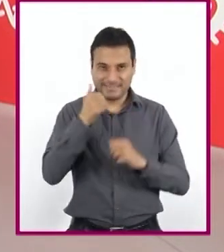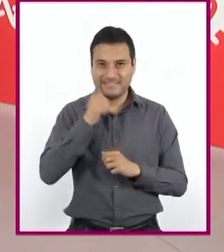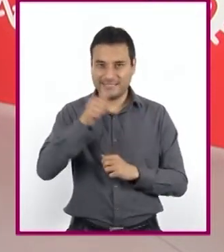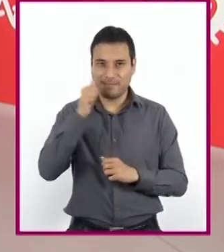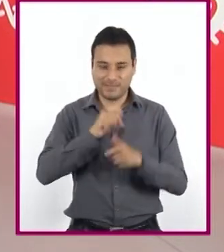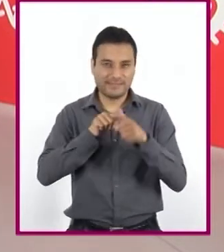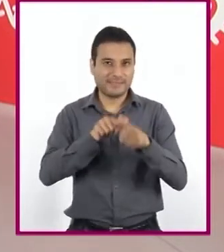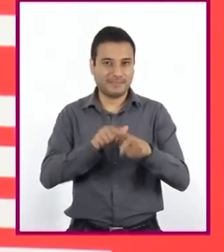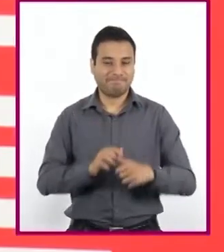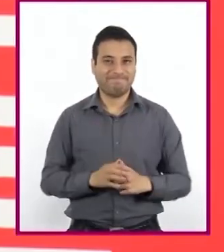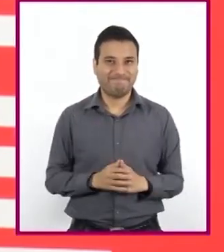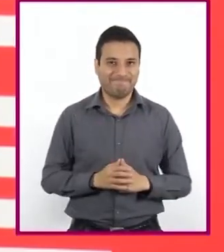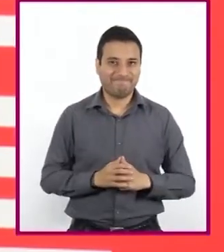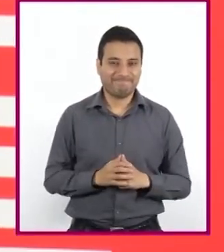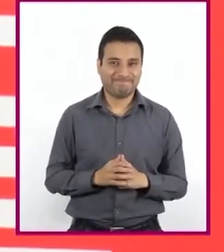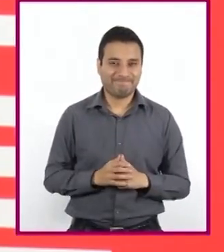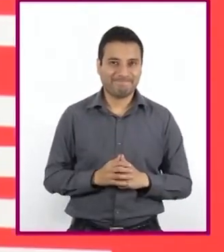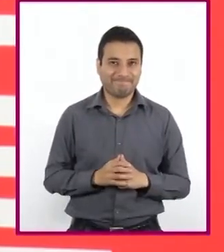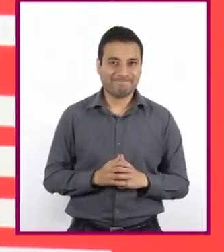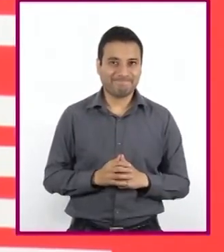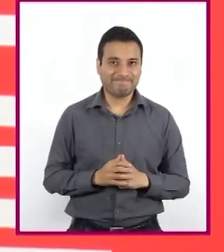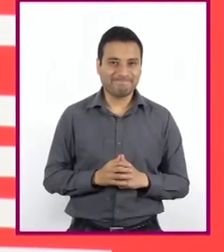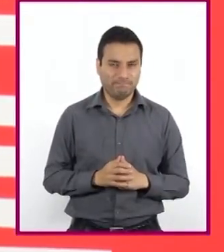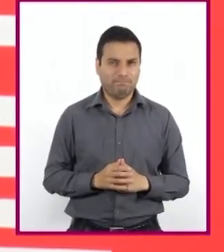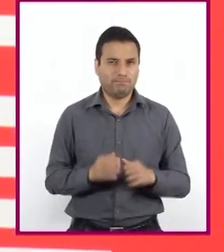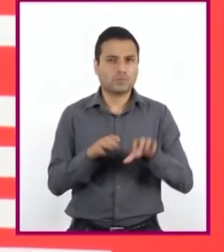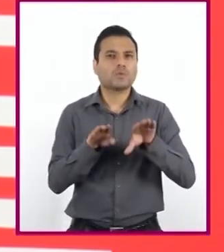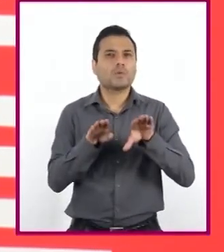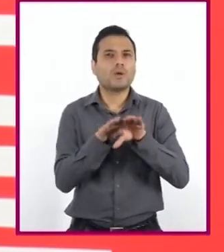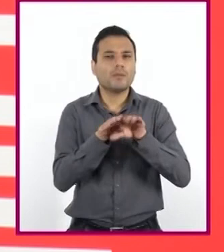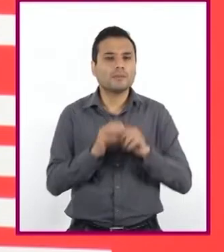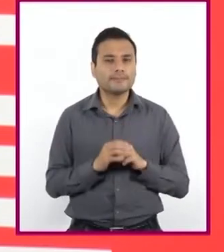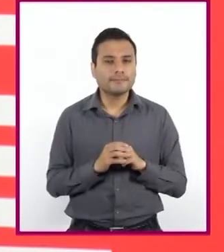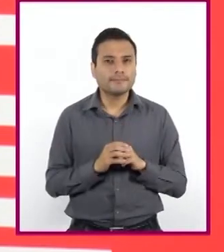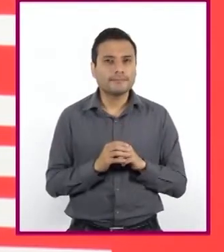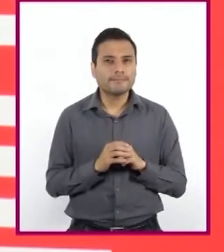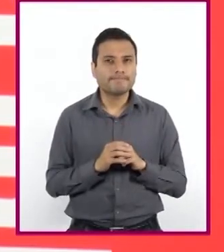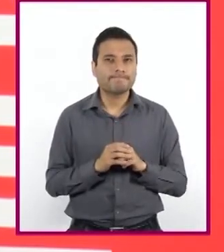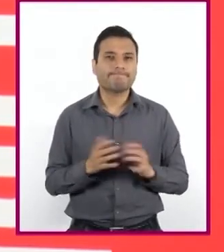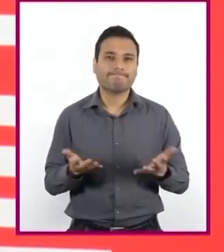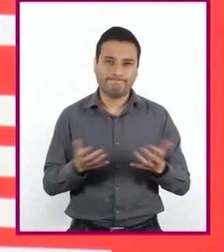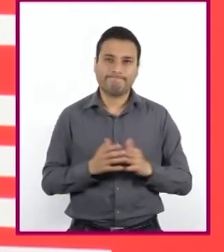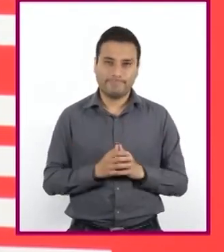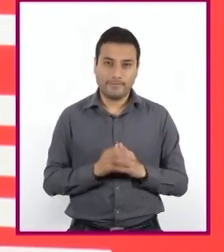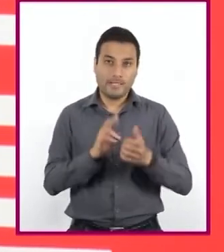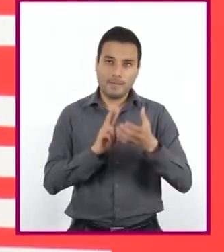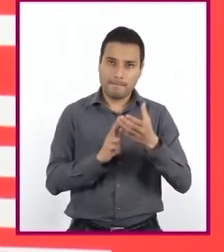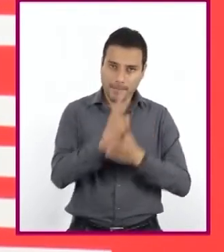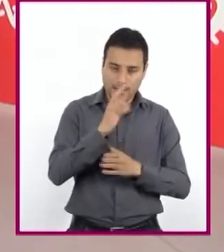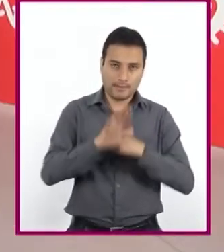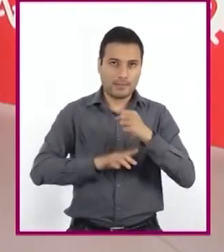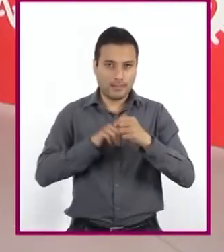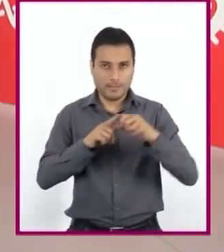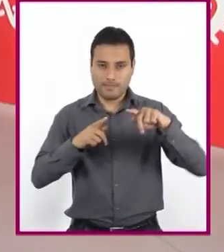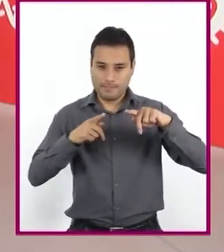los ecosistemas. Esto se logra con la participación de cada ser vivo del planeta.